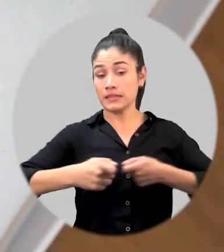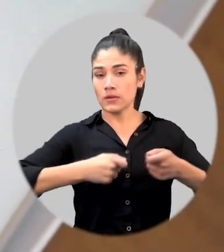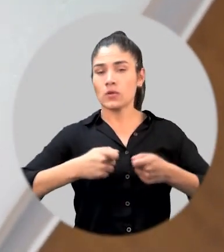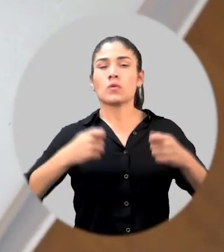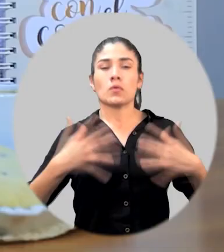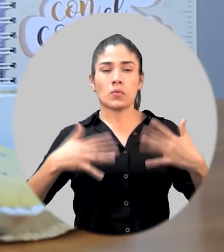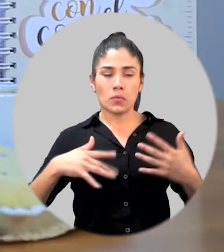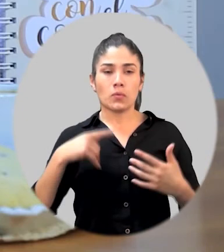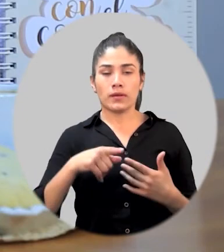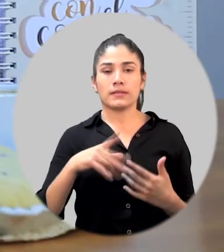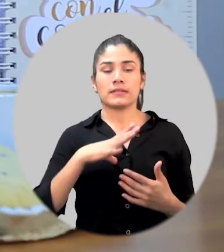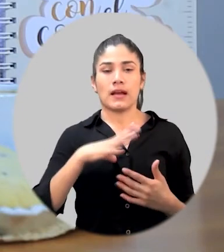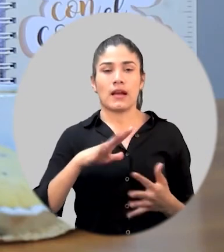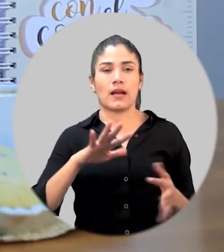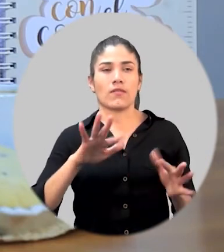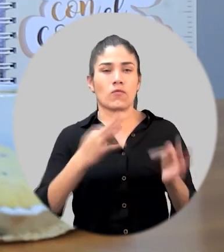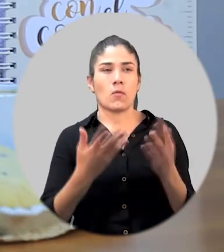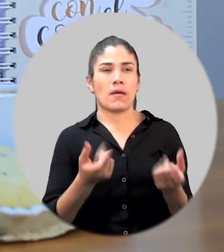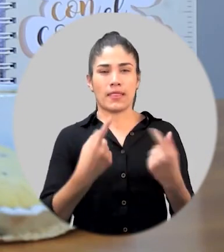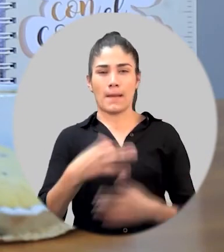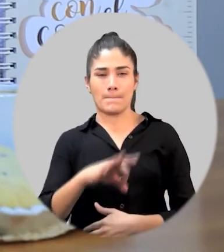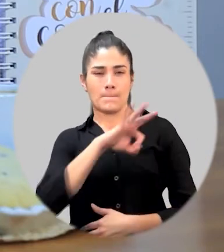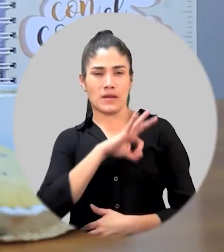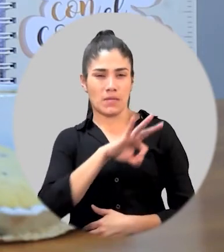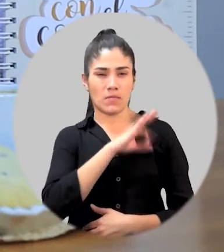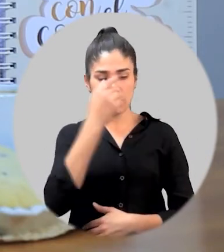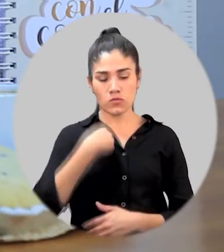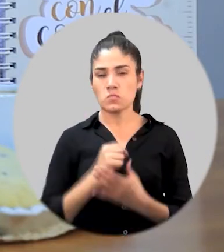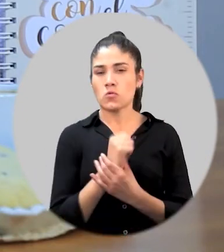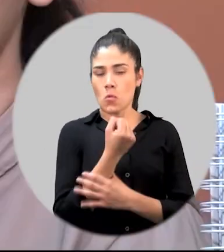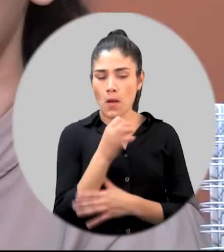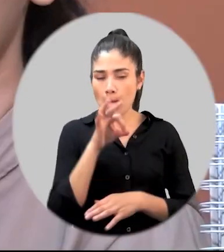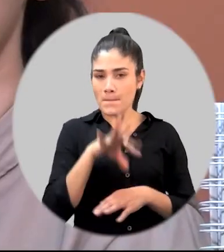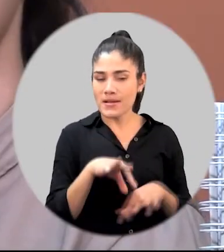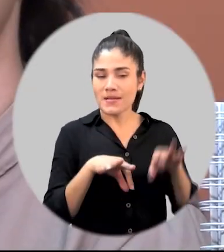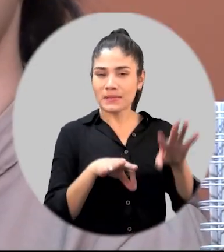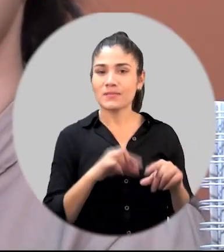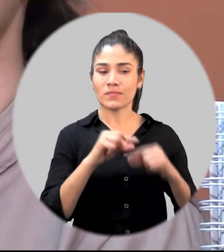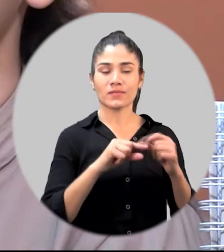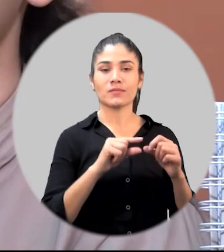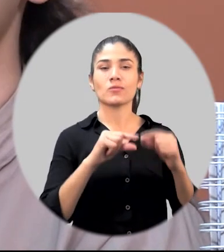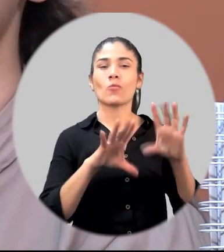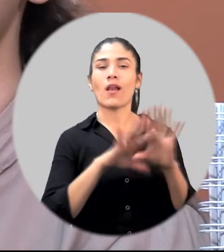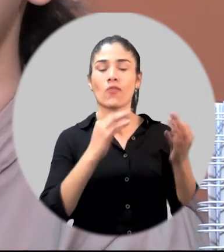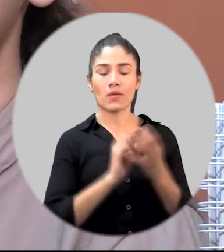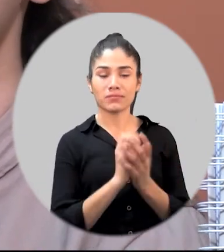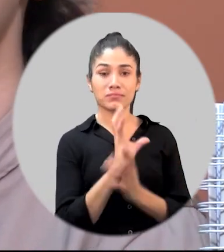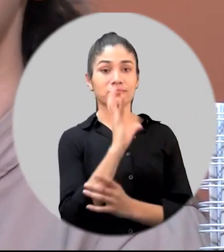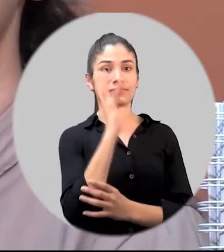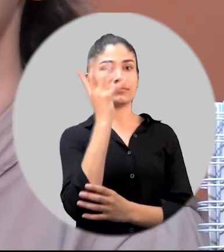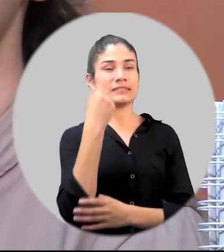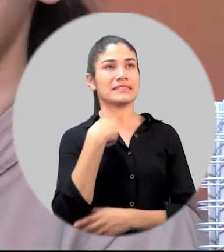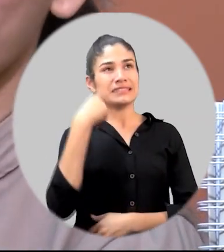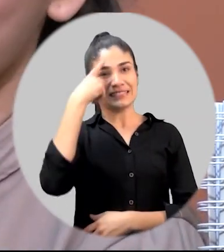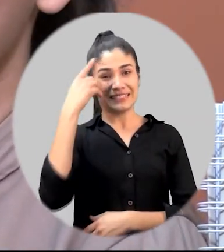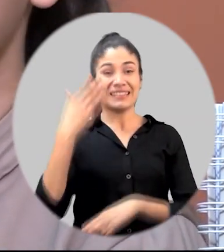muy gratificante, porque es como que vos vas poniendo tus pequeñas semillitas y ves cómo las cosas florecen. Yo empecé